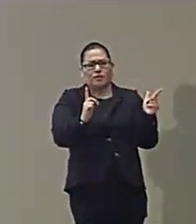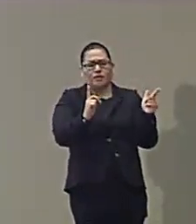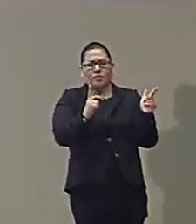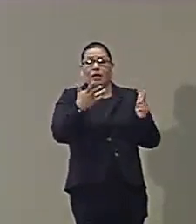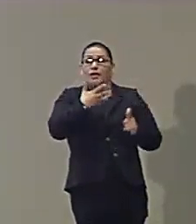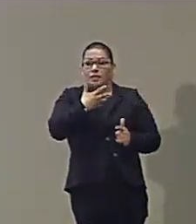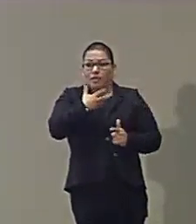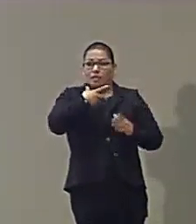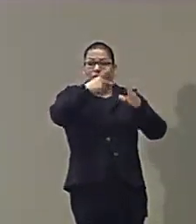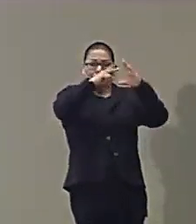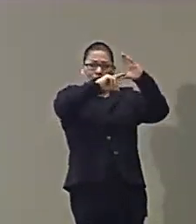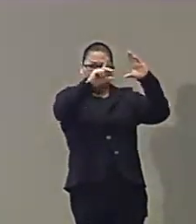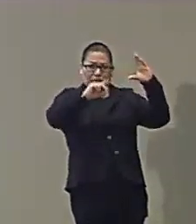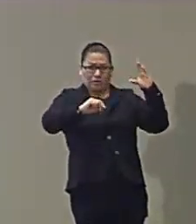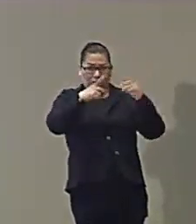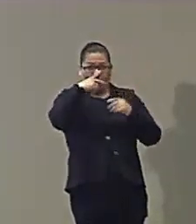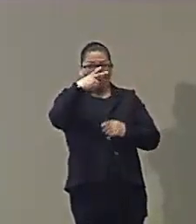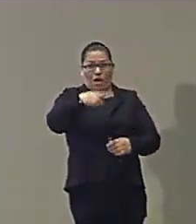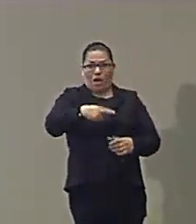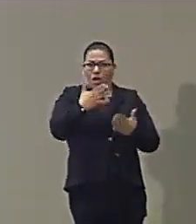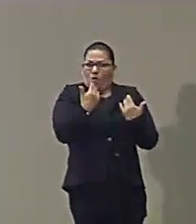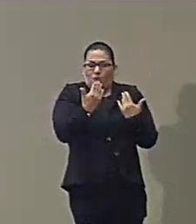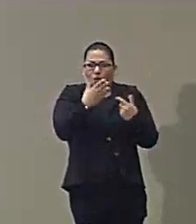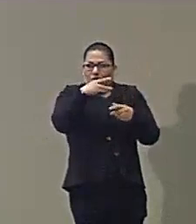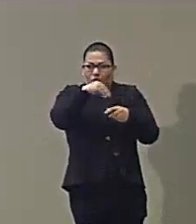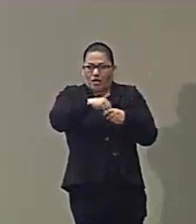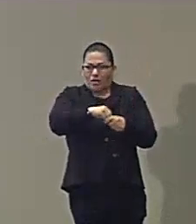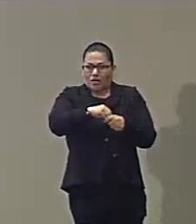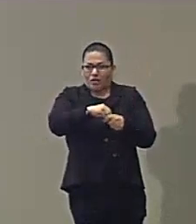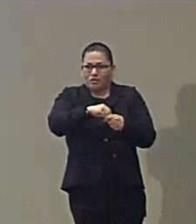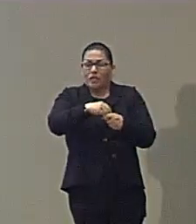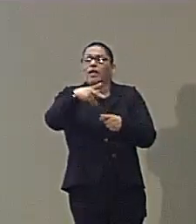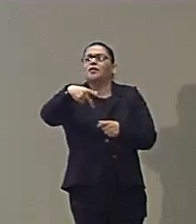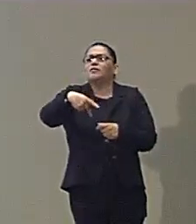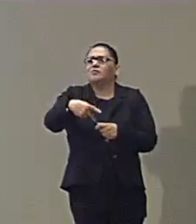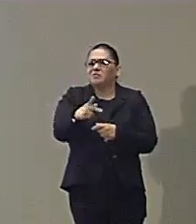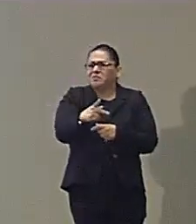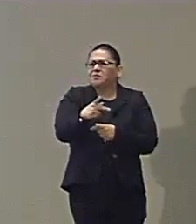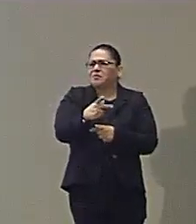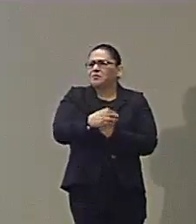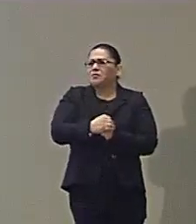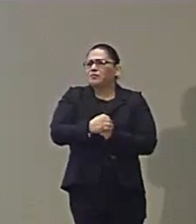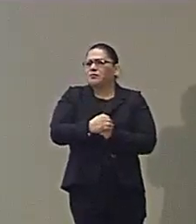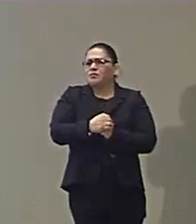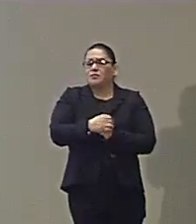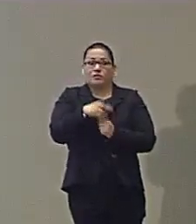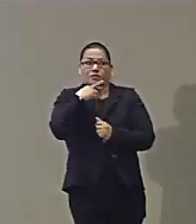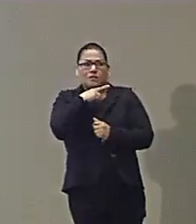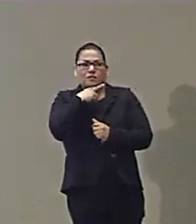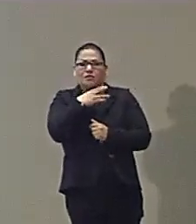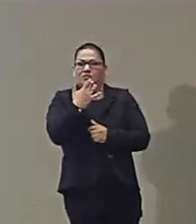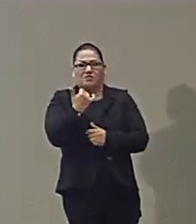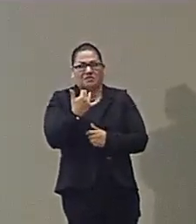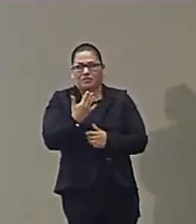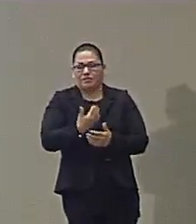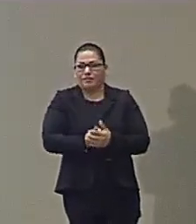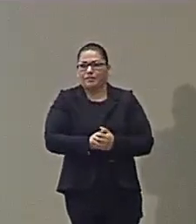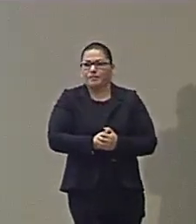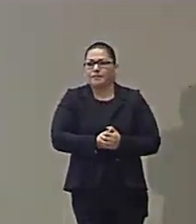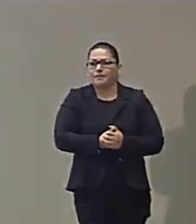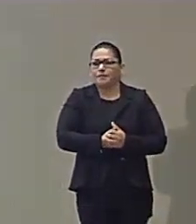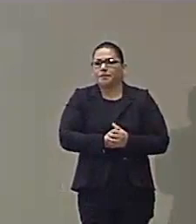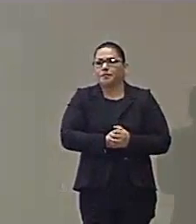contamos en mexico y eso no es ningún secreto pero tampoco es fortuito amigas y amigos